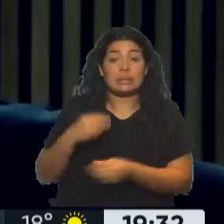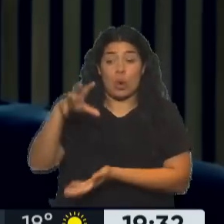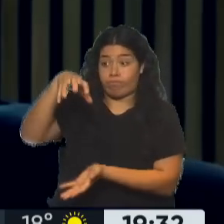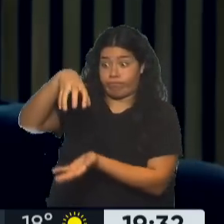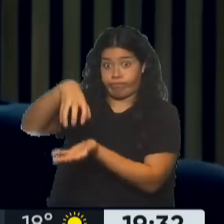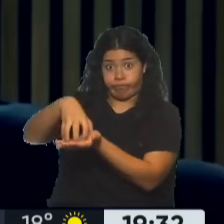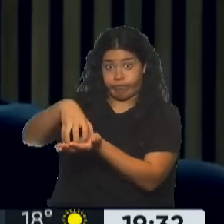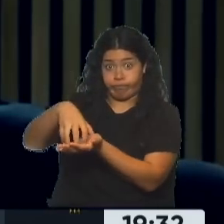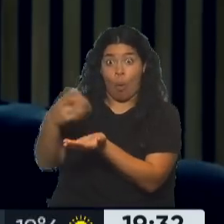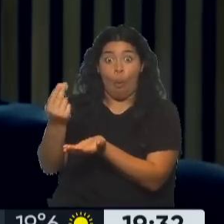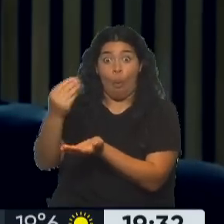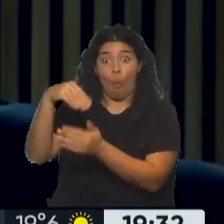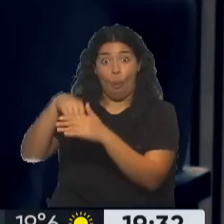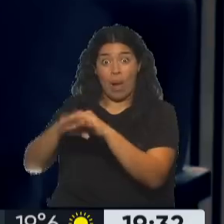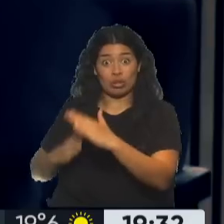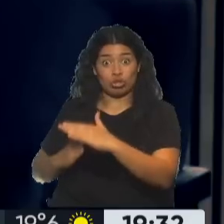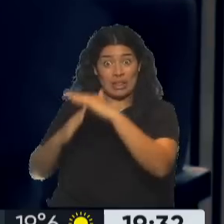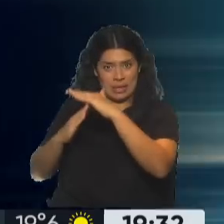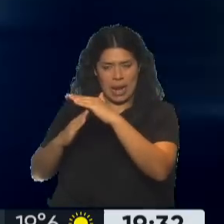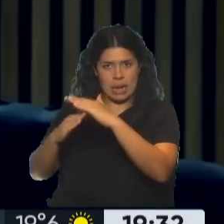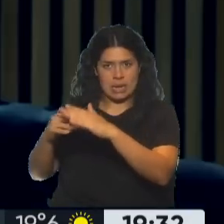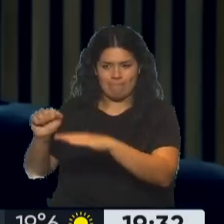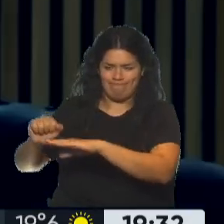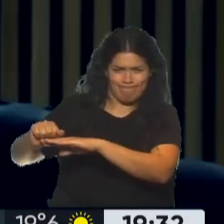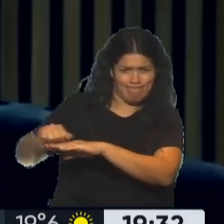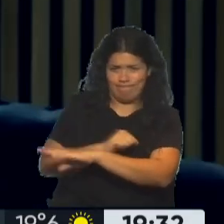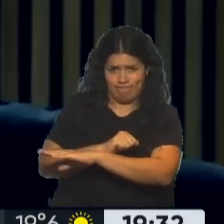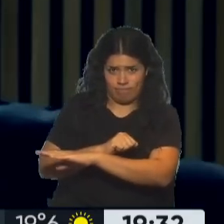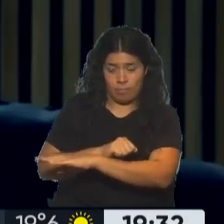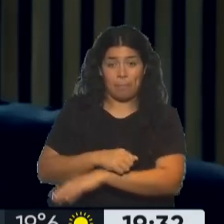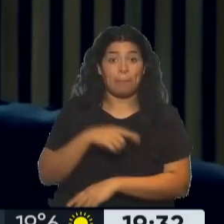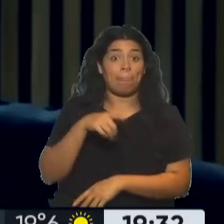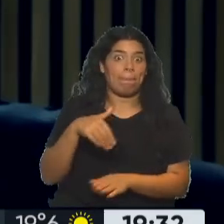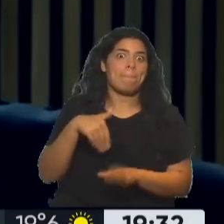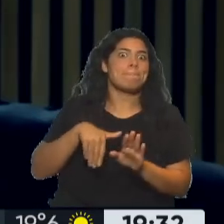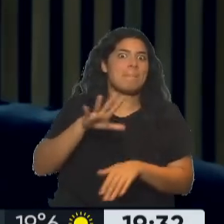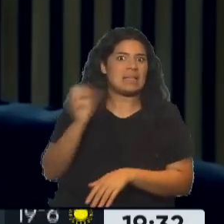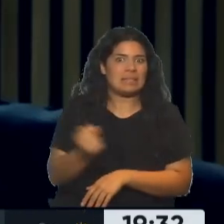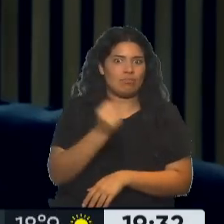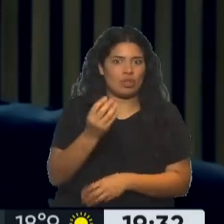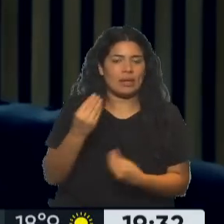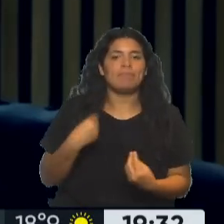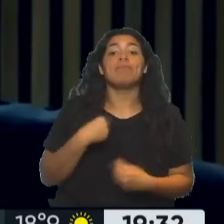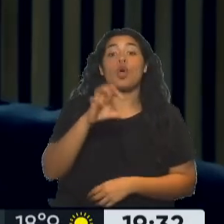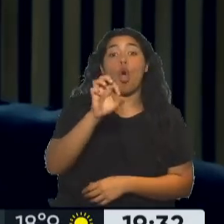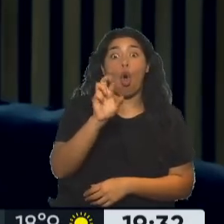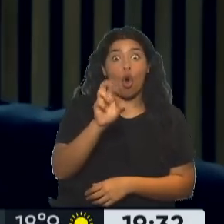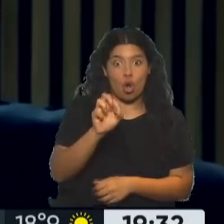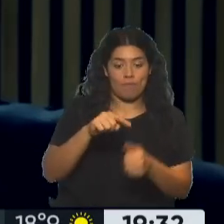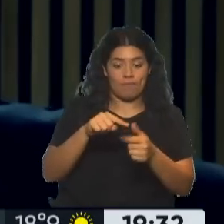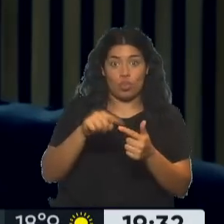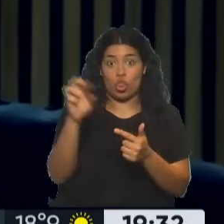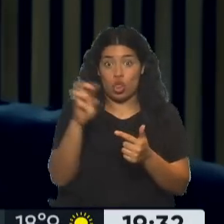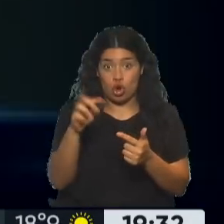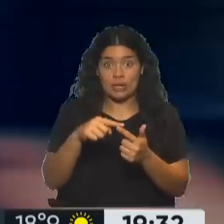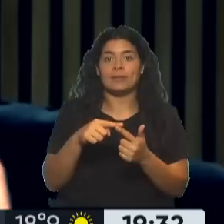te importa son las reservas brutas de las que son tuyas. Tenés un conjunto de activos en dólares, el oro, que están en torno a